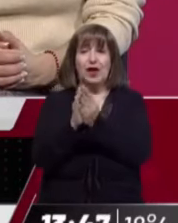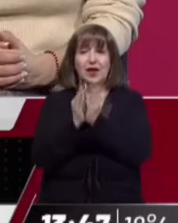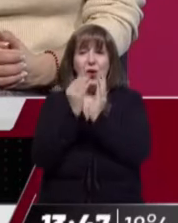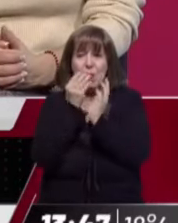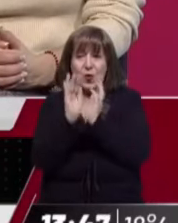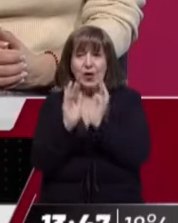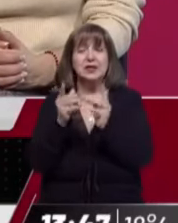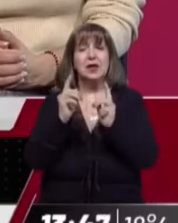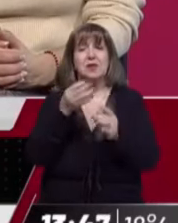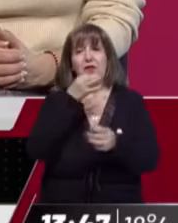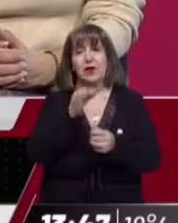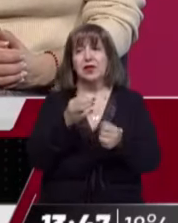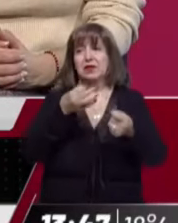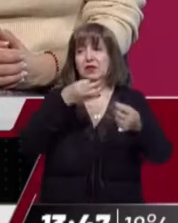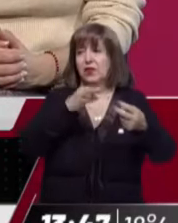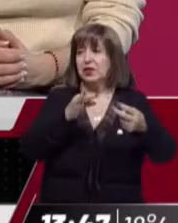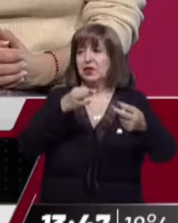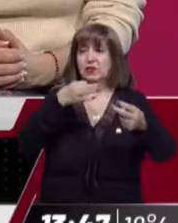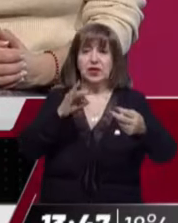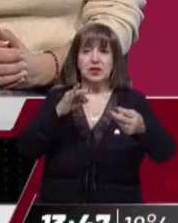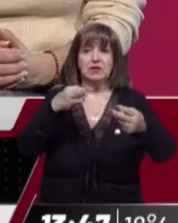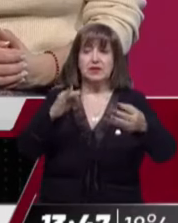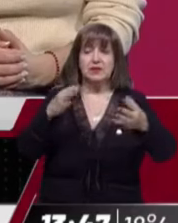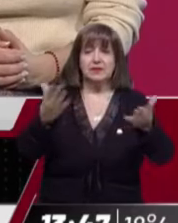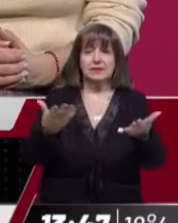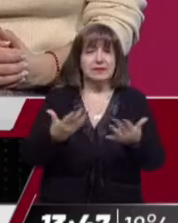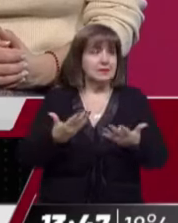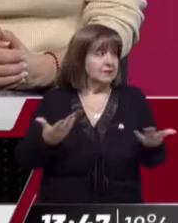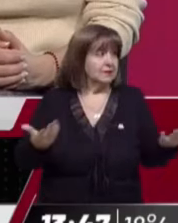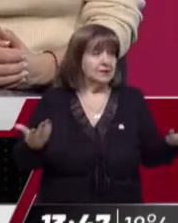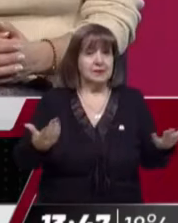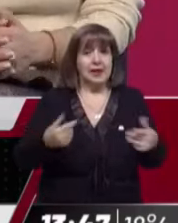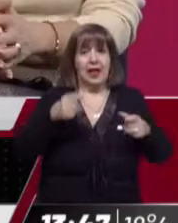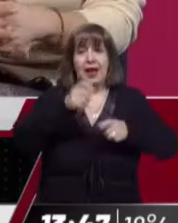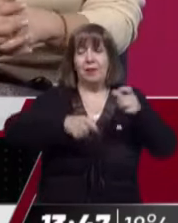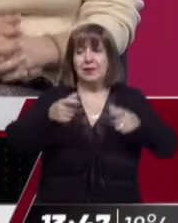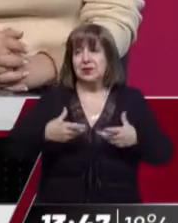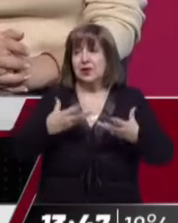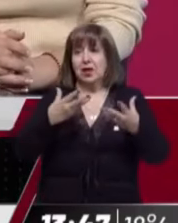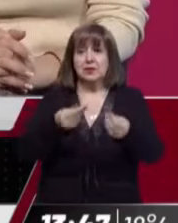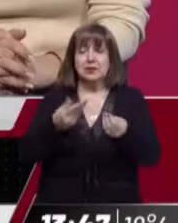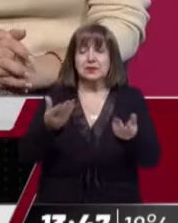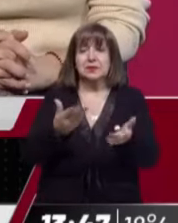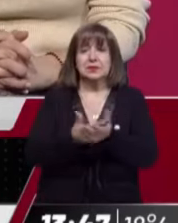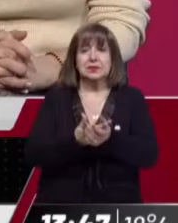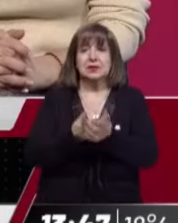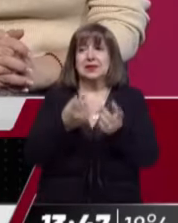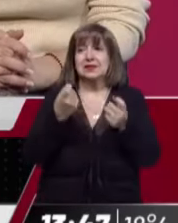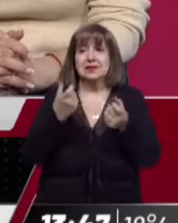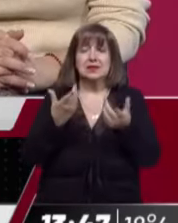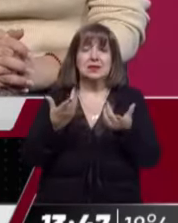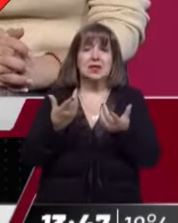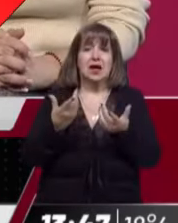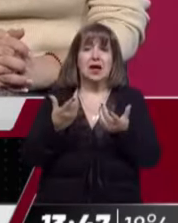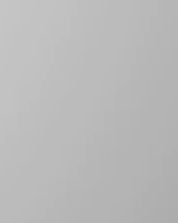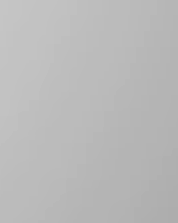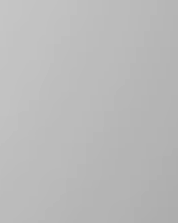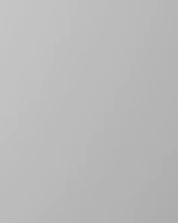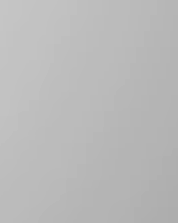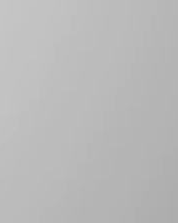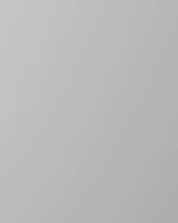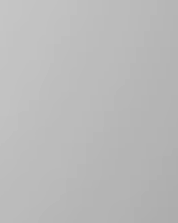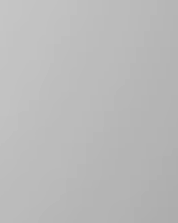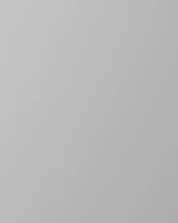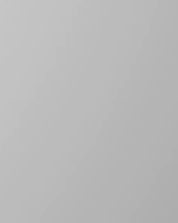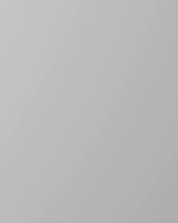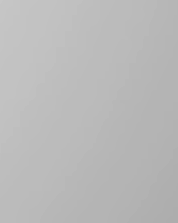Y y siguen no siguen aquellos que que están abocados a la ayuda social pidiendo por mayor contención control y educación esa es